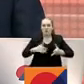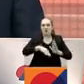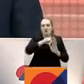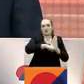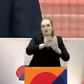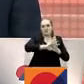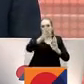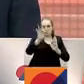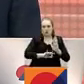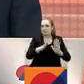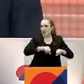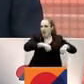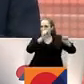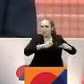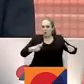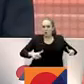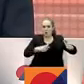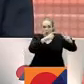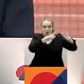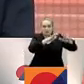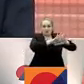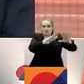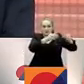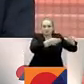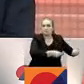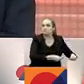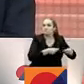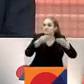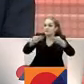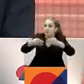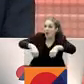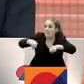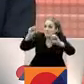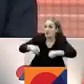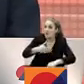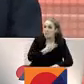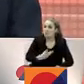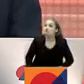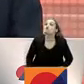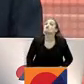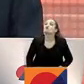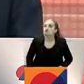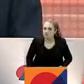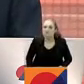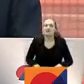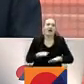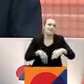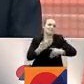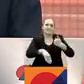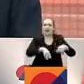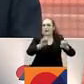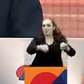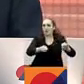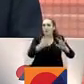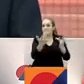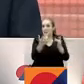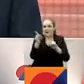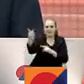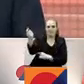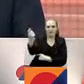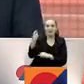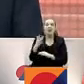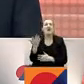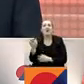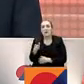sanción presidencial y posterior sanción presidencial, busca que conductores que no hayan tenido accidentes de tránsito en los últimos 2